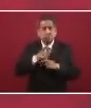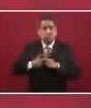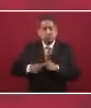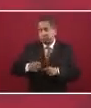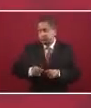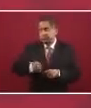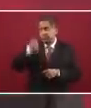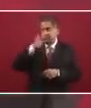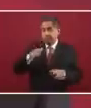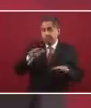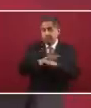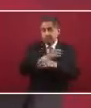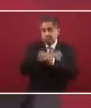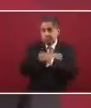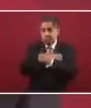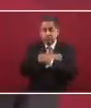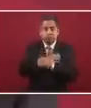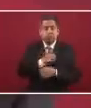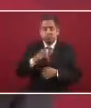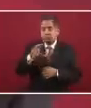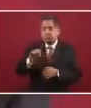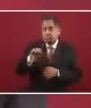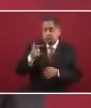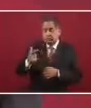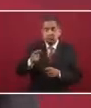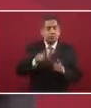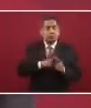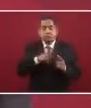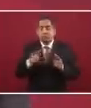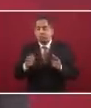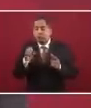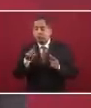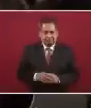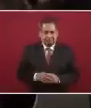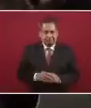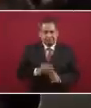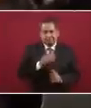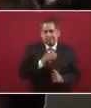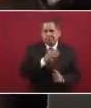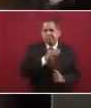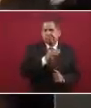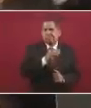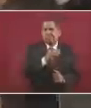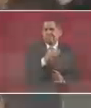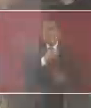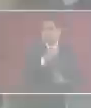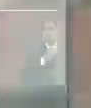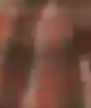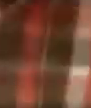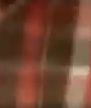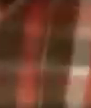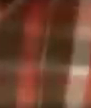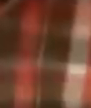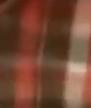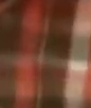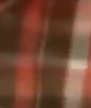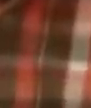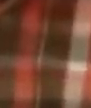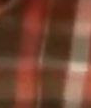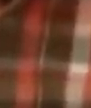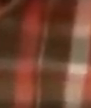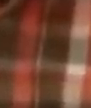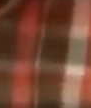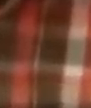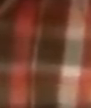etcétera, etcétera, etcétera. Etcétera, etcétera, etcétera. Pues la verdad es que faltaron calificativos porque